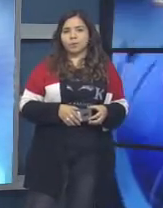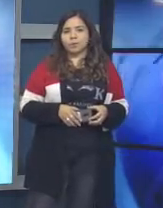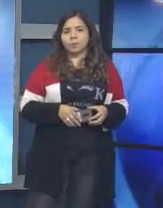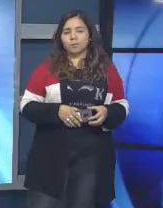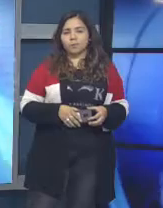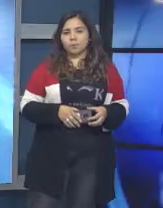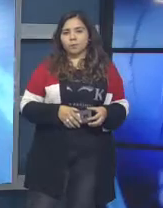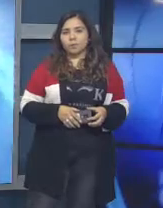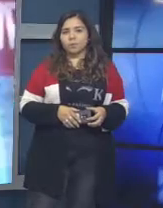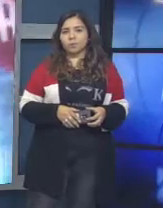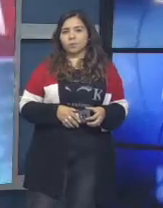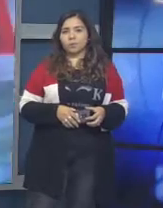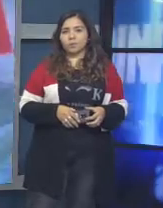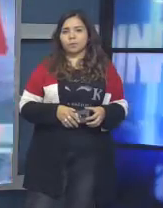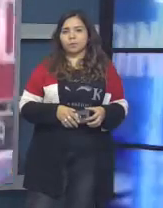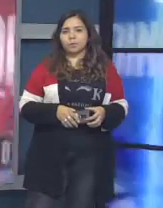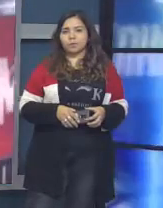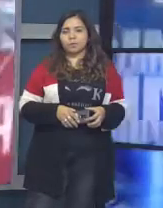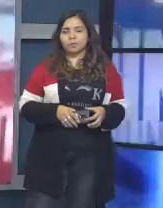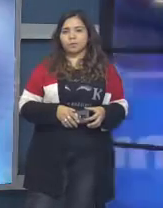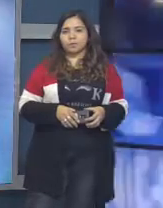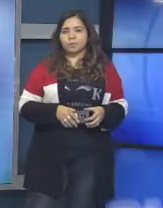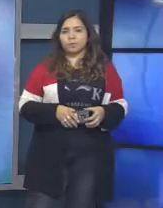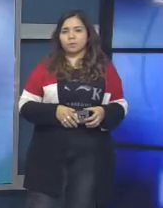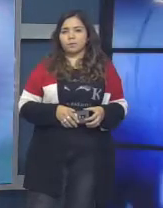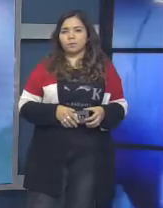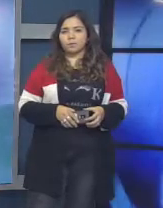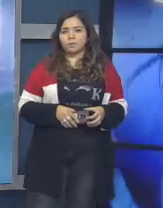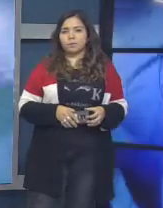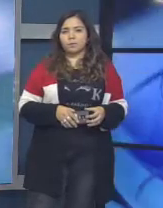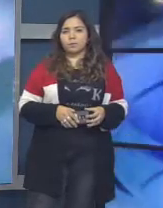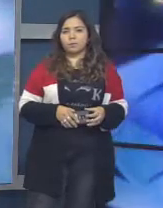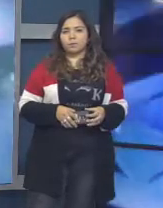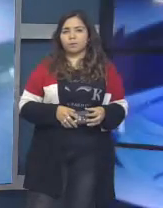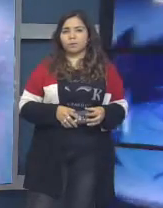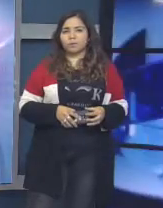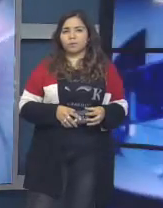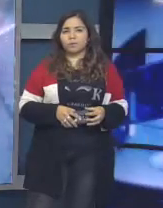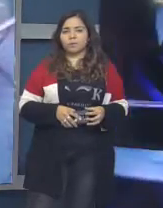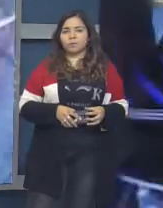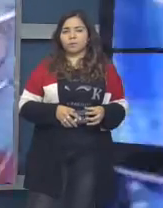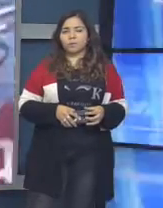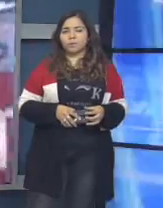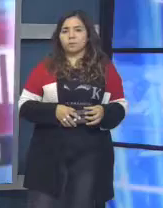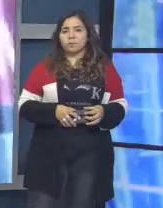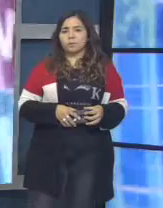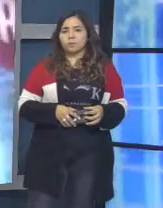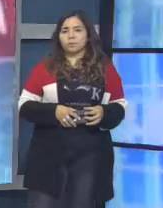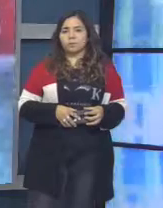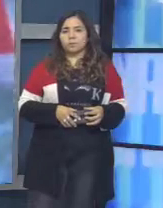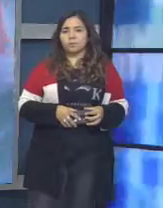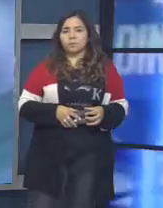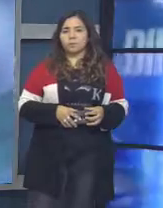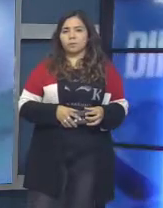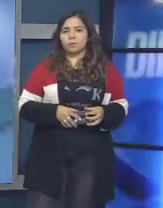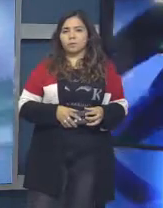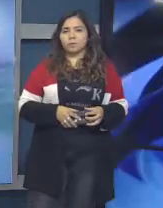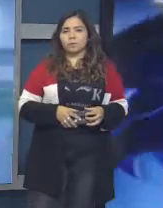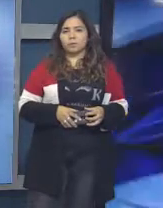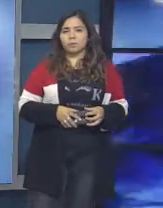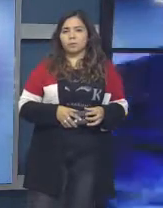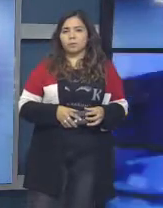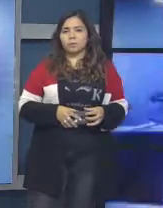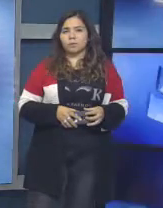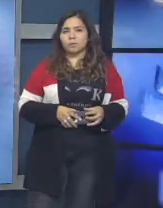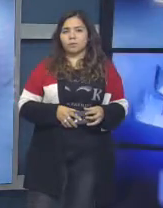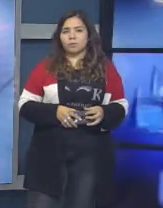los viajes. Esperemos que en el corto plazo, como te digo, tengamos